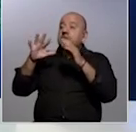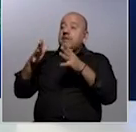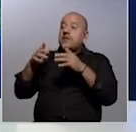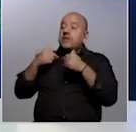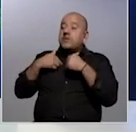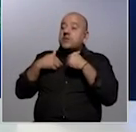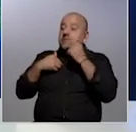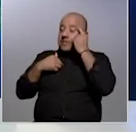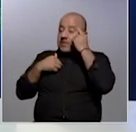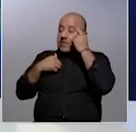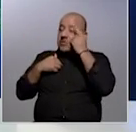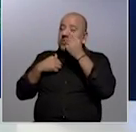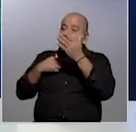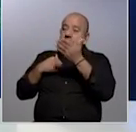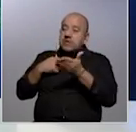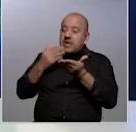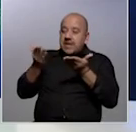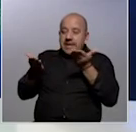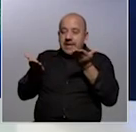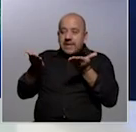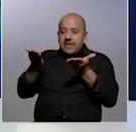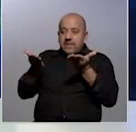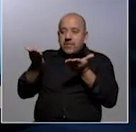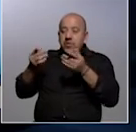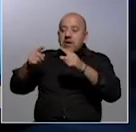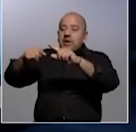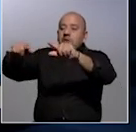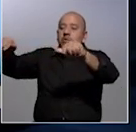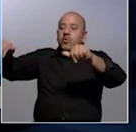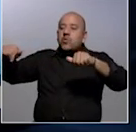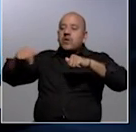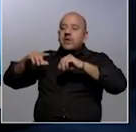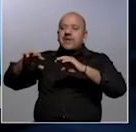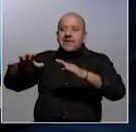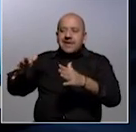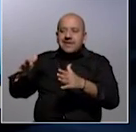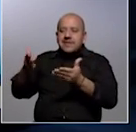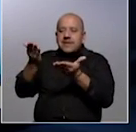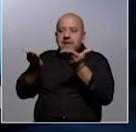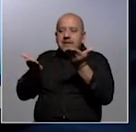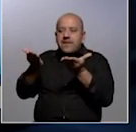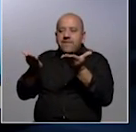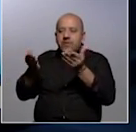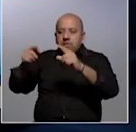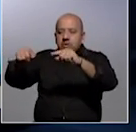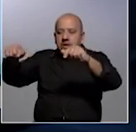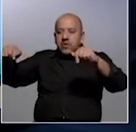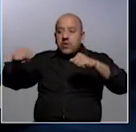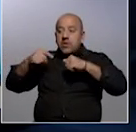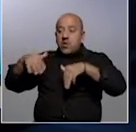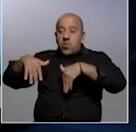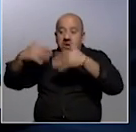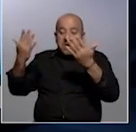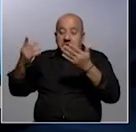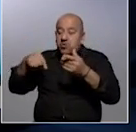para mí es el concepto del equilibrio territorial qué es el equilibrio territorial es que tú en cualquier lugar que